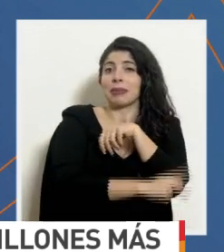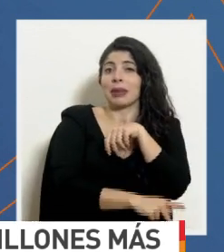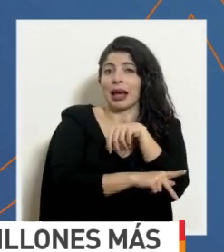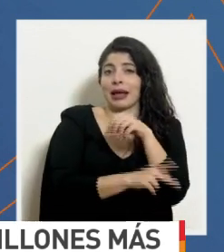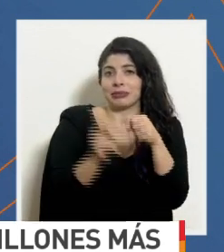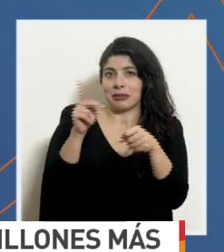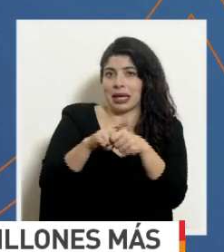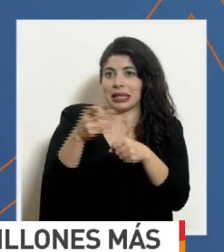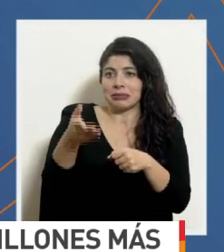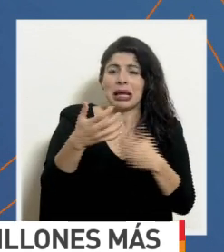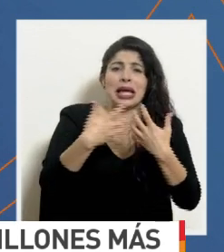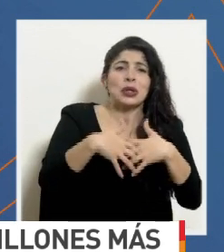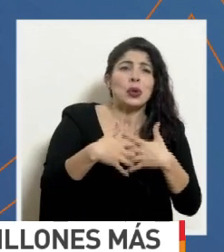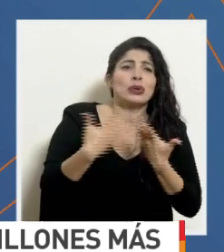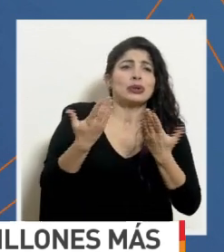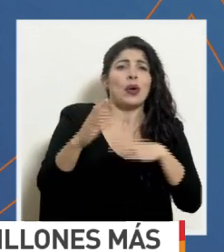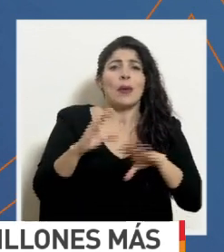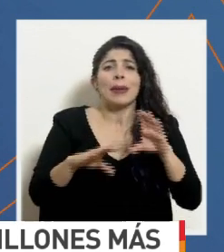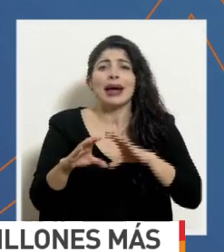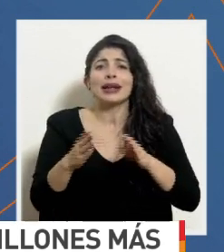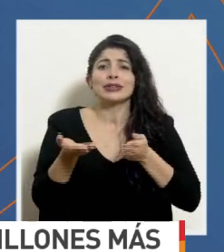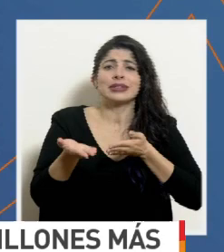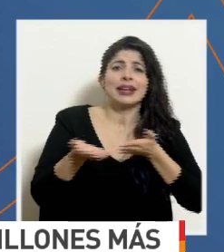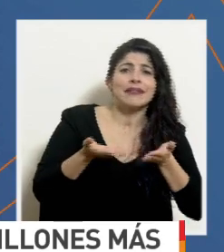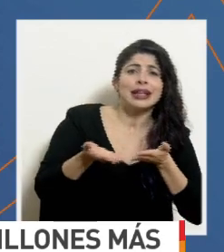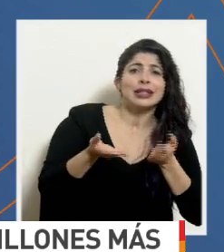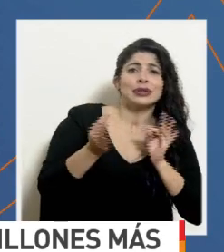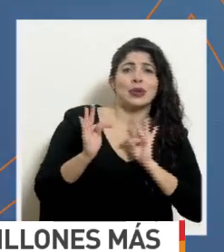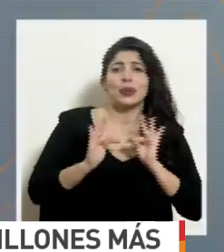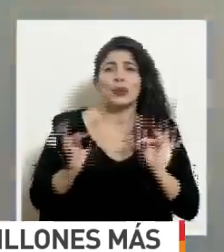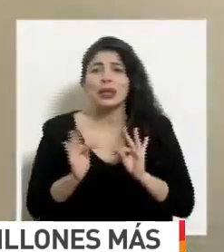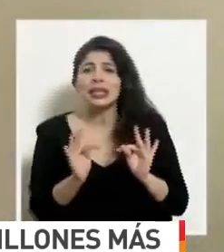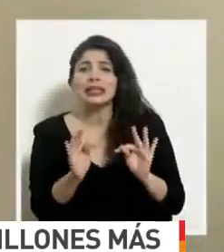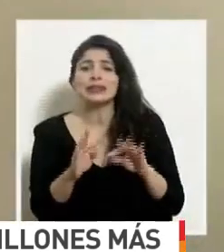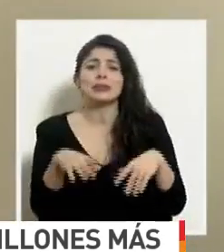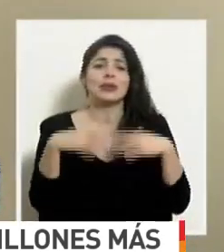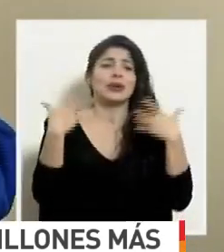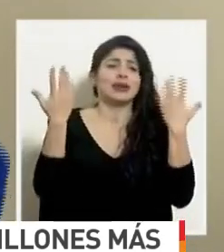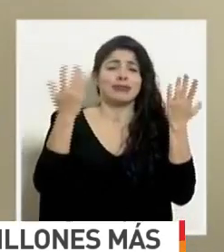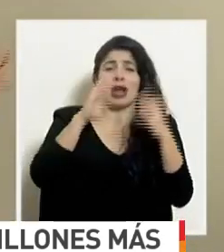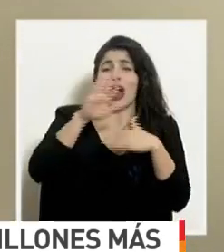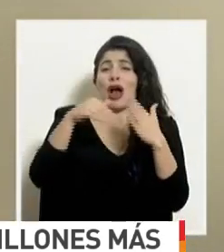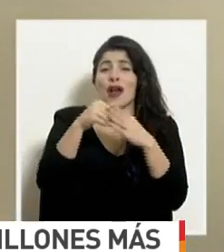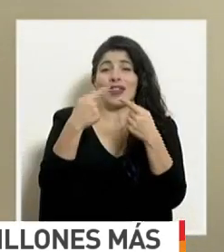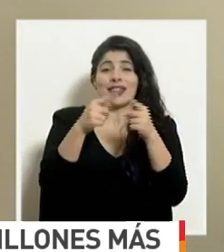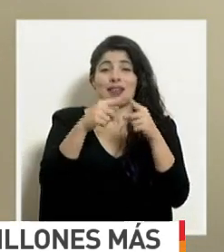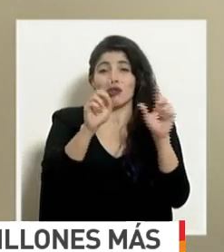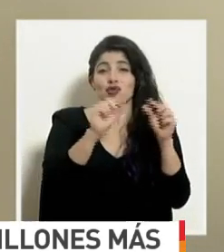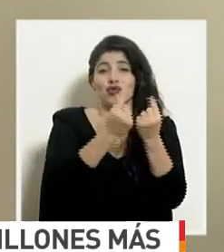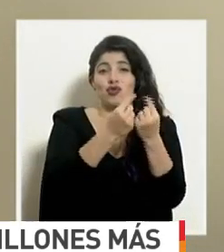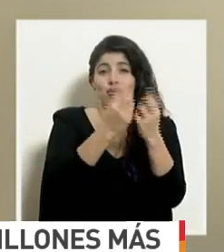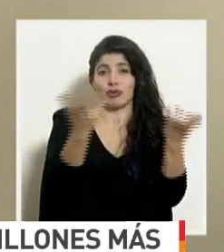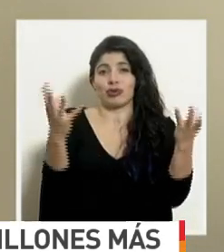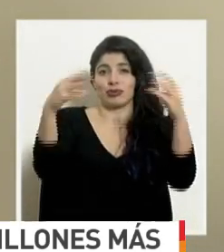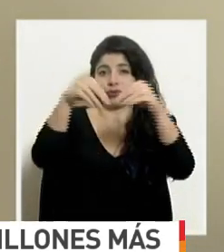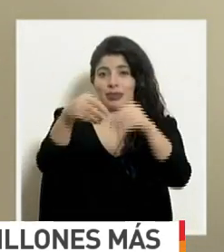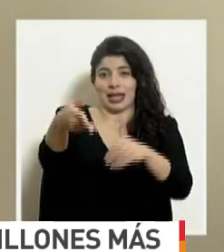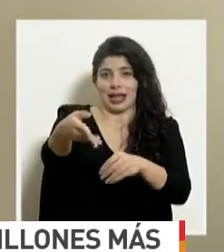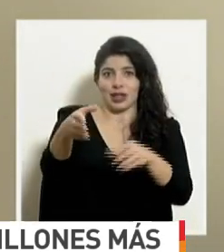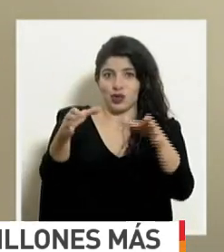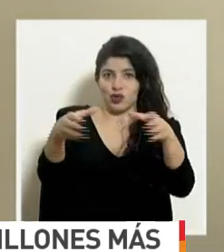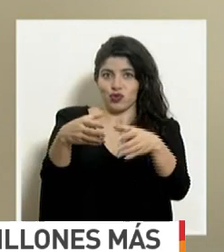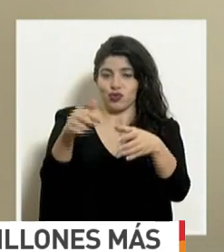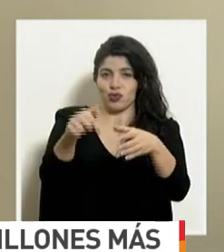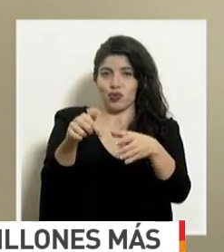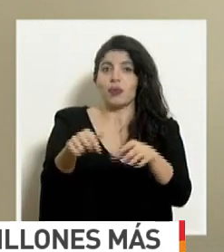parte industria, comercio, servicios, turismo. Todos los sectores han estado relativamente